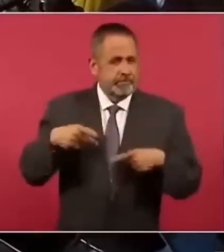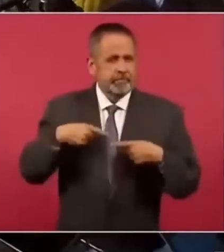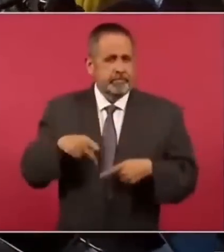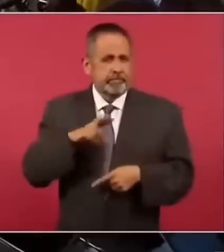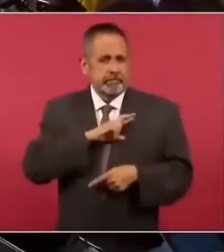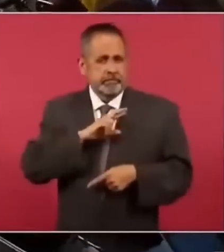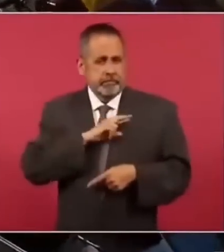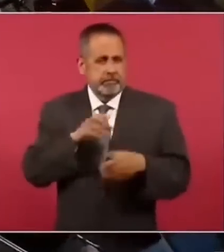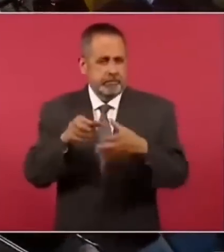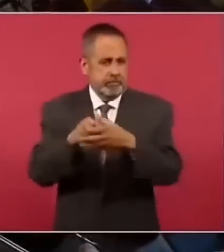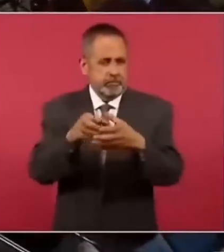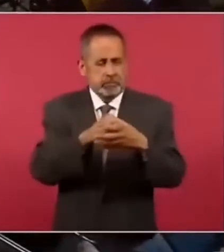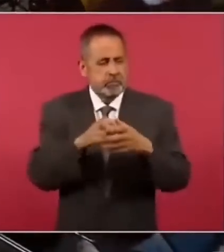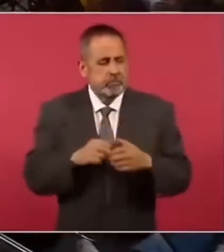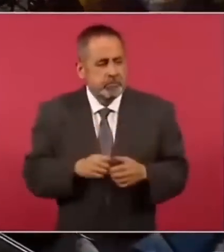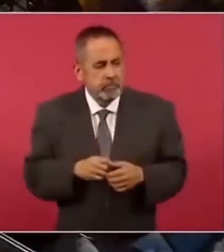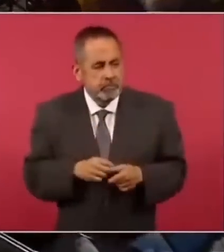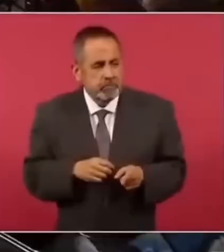particulares,